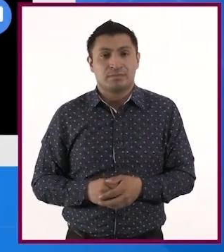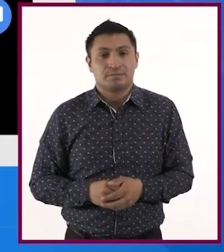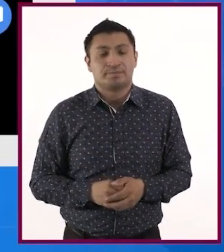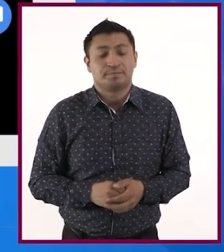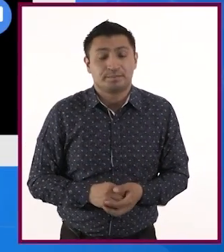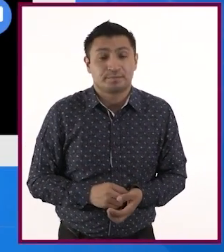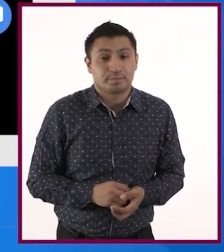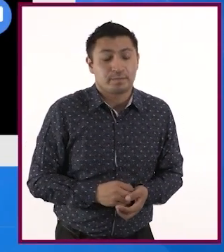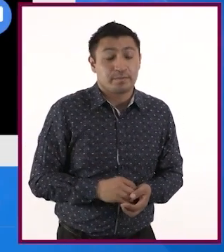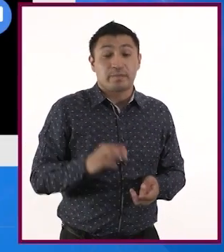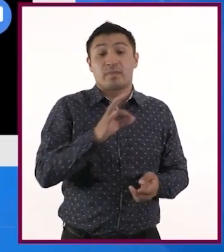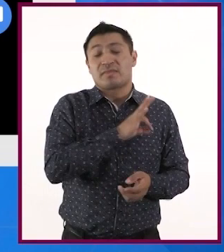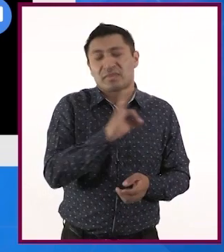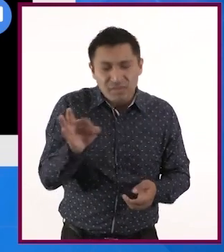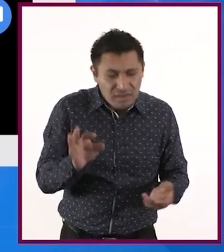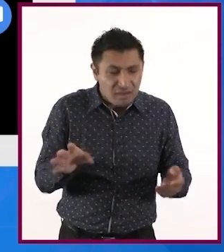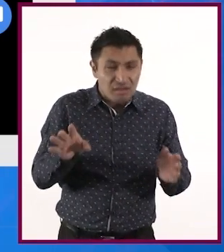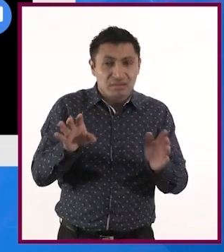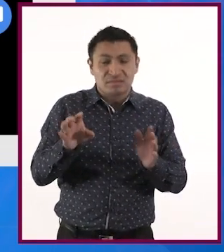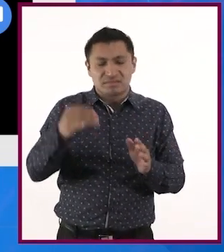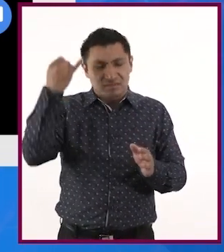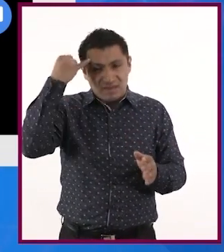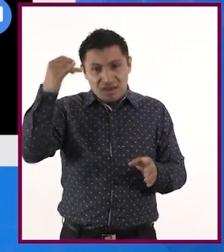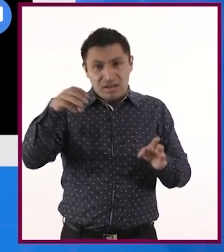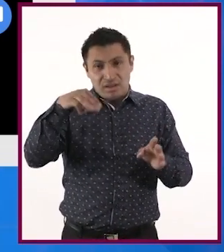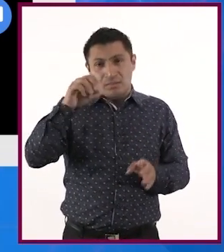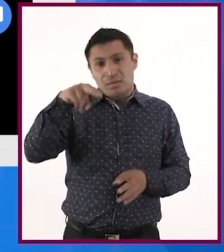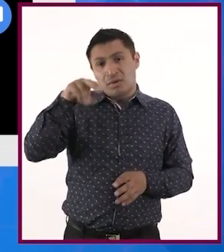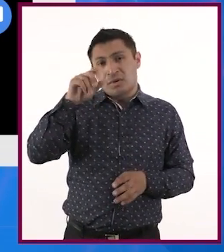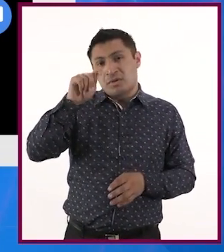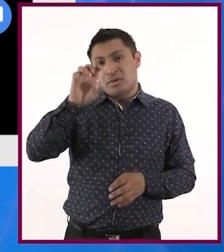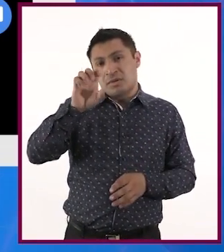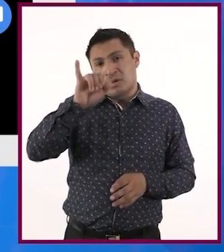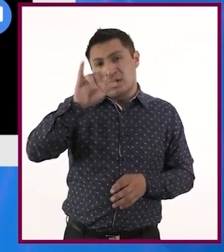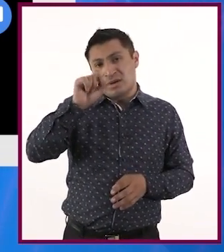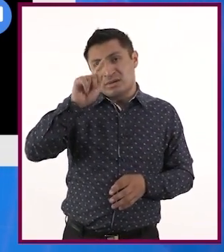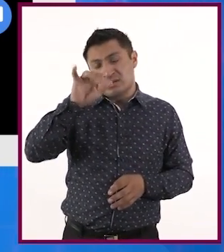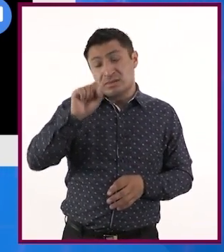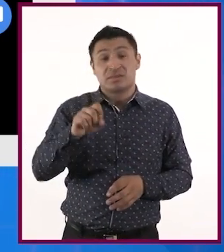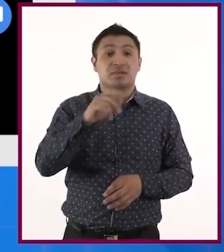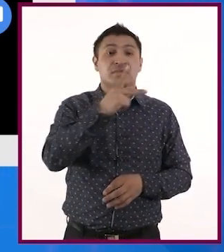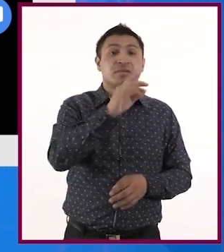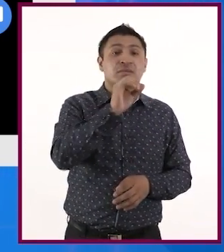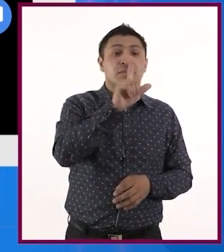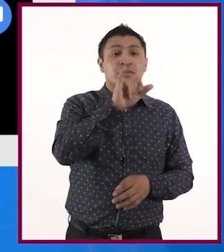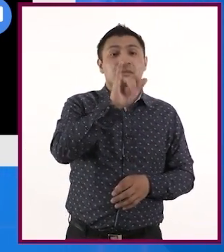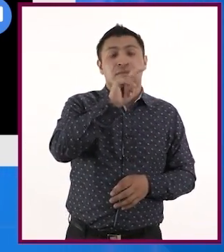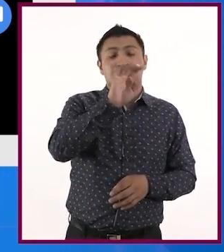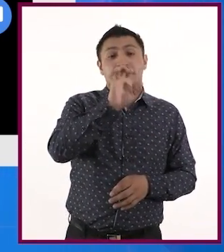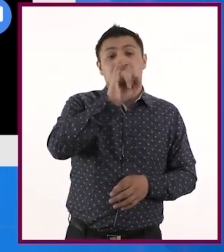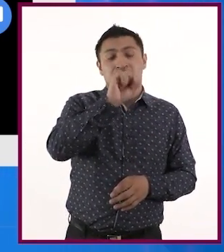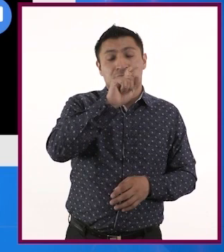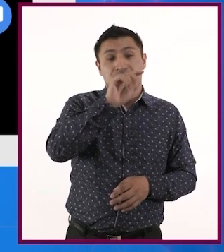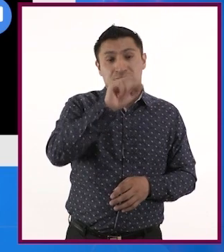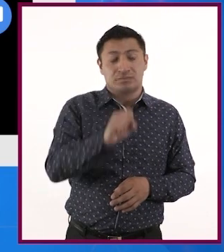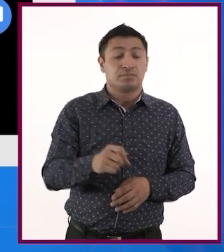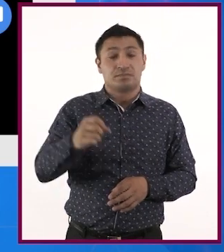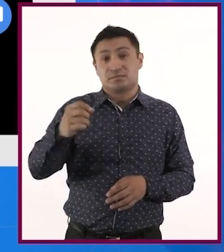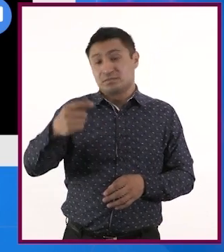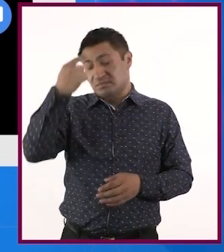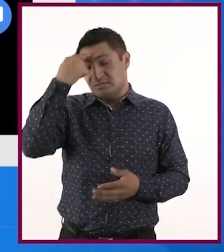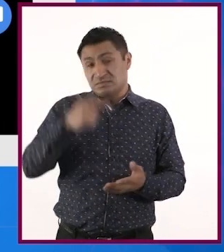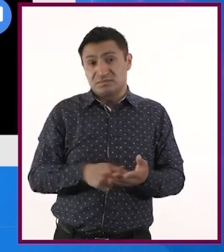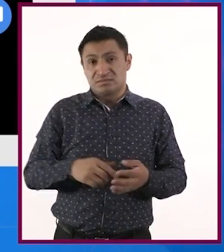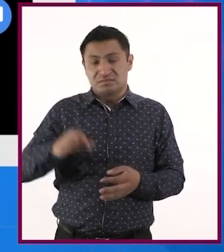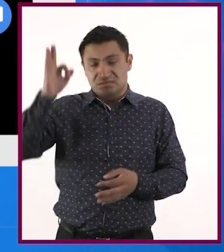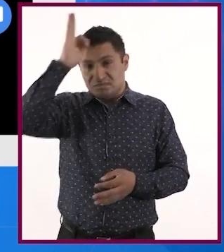Y puede ir desde concepciones monoteístas hasta politeístas, hasta creencias